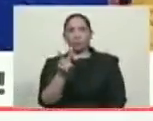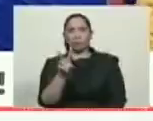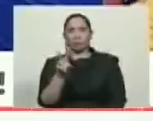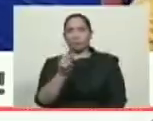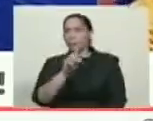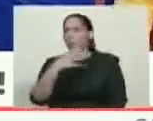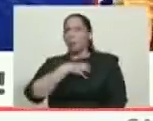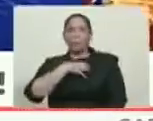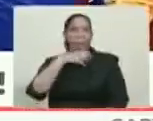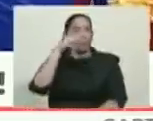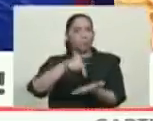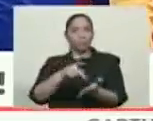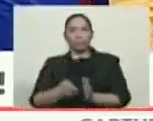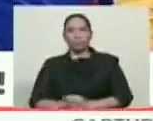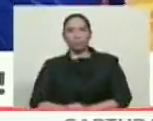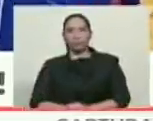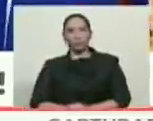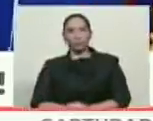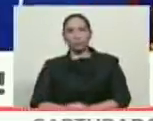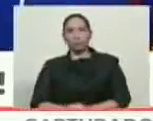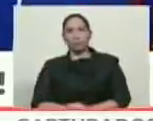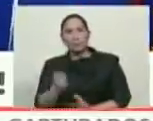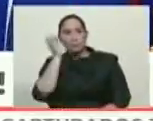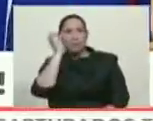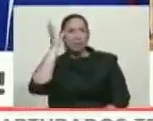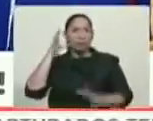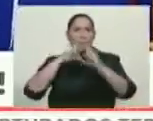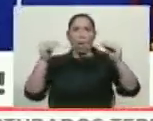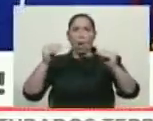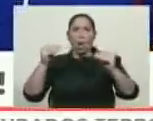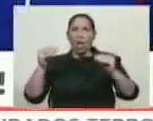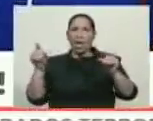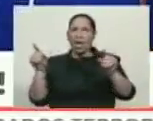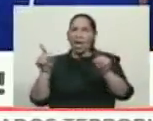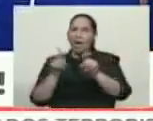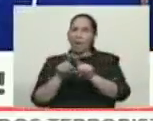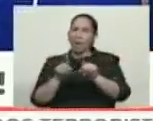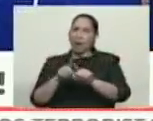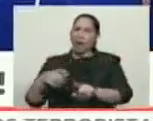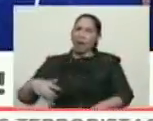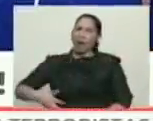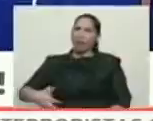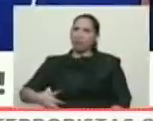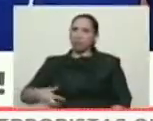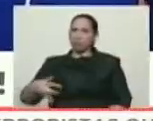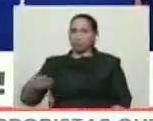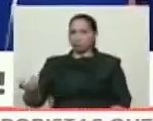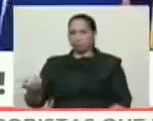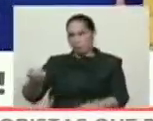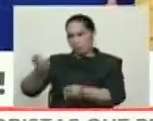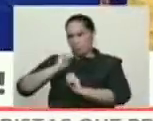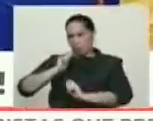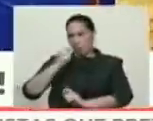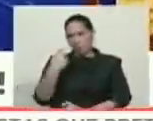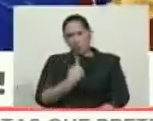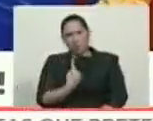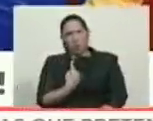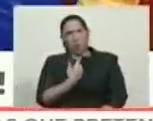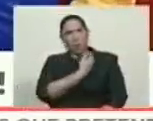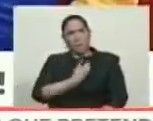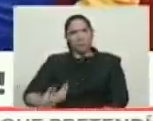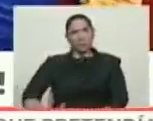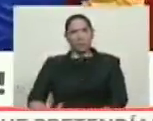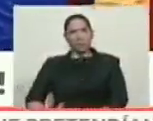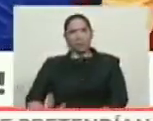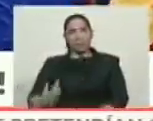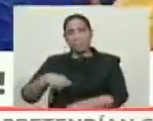Así no van a llegar. Y entonces se inventaron toda esta payasada de autoproclamado, a quien